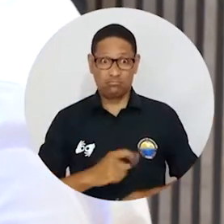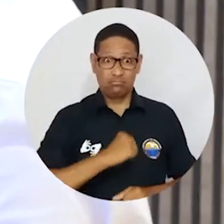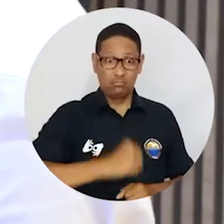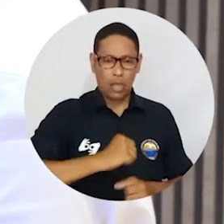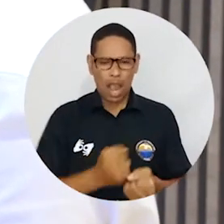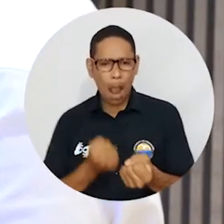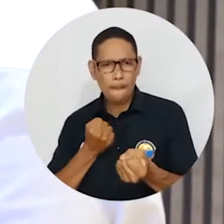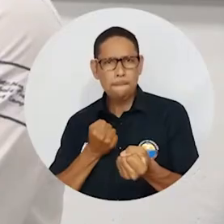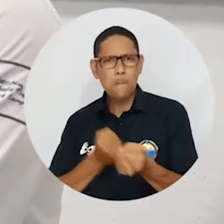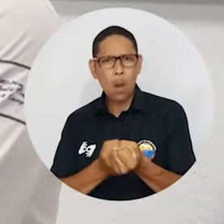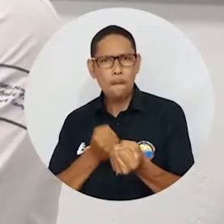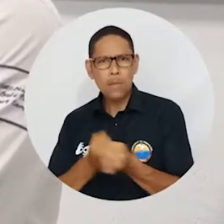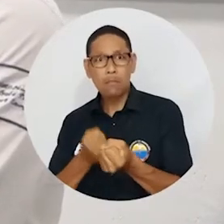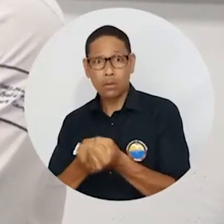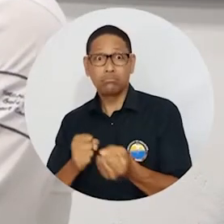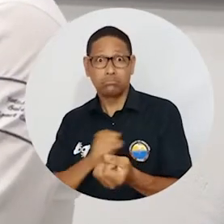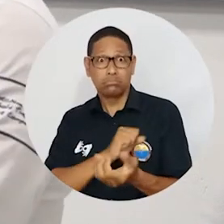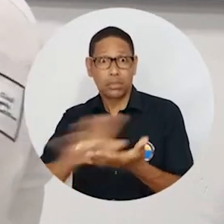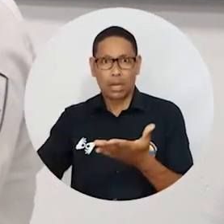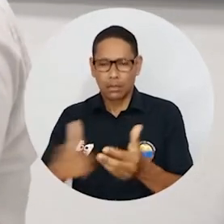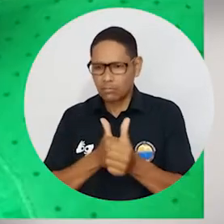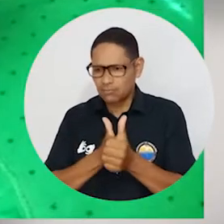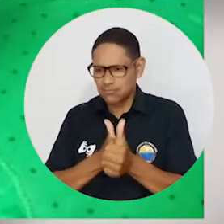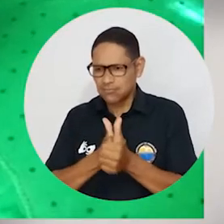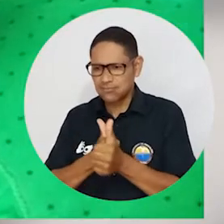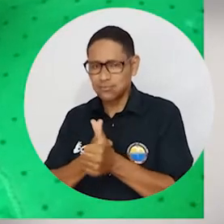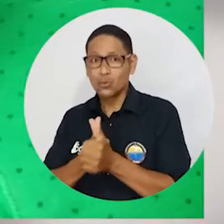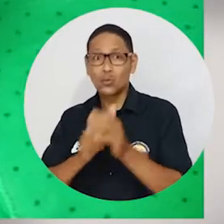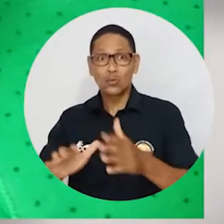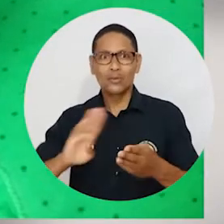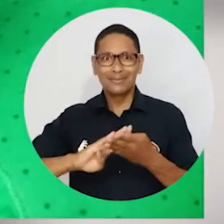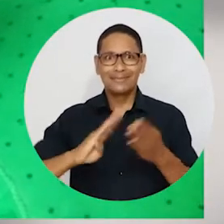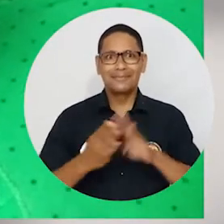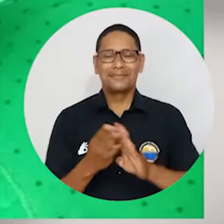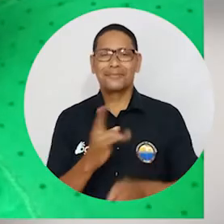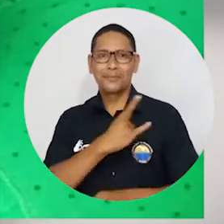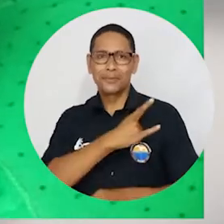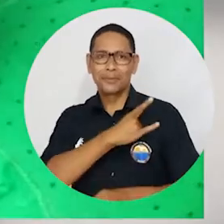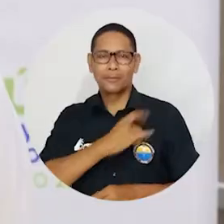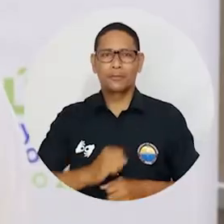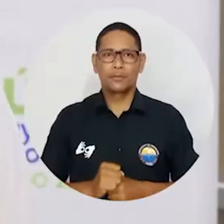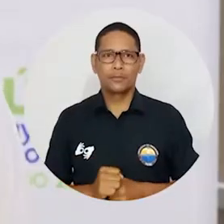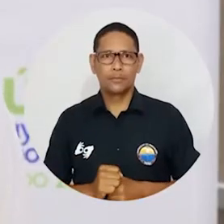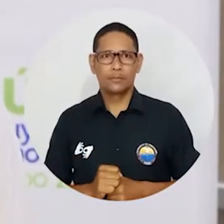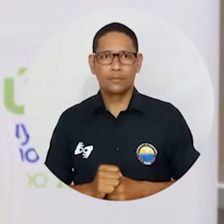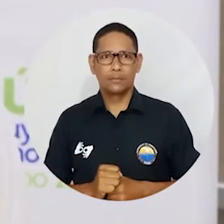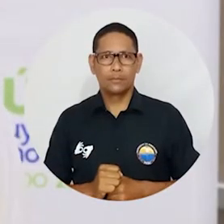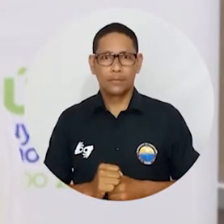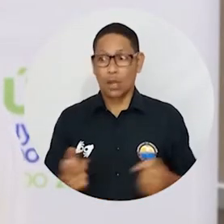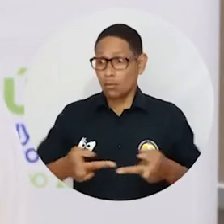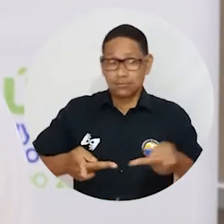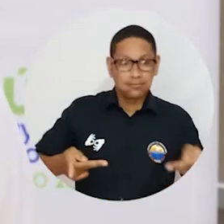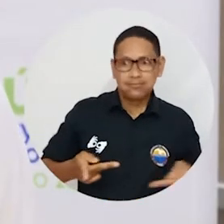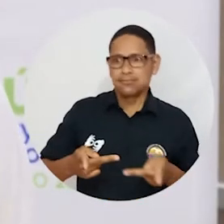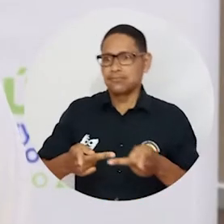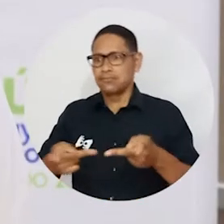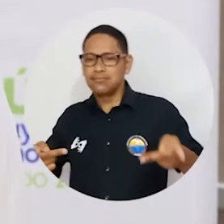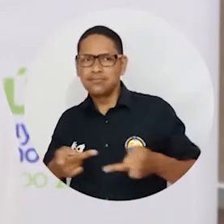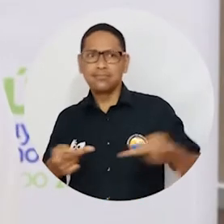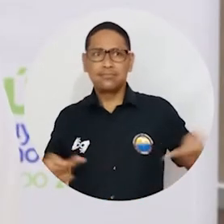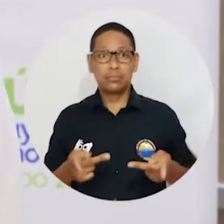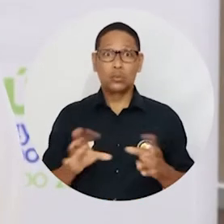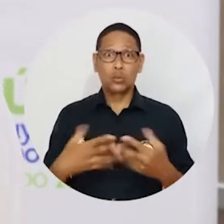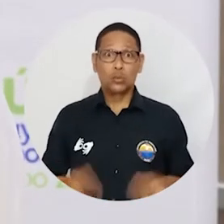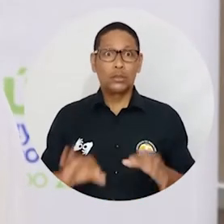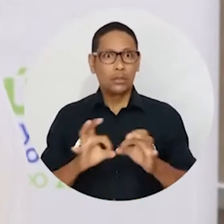continúe brindando apoyo gratuito y acompañamiento a los miembros de la comunidad universitaria. Estos espacios, además de